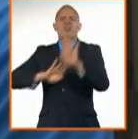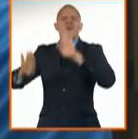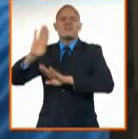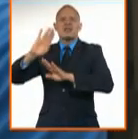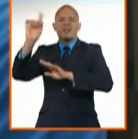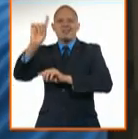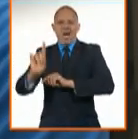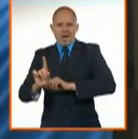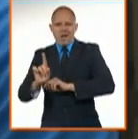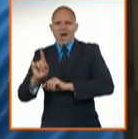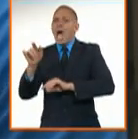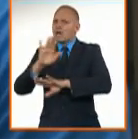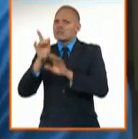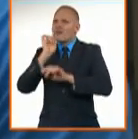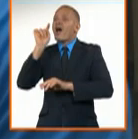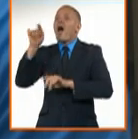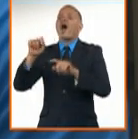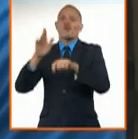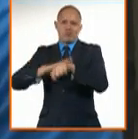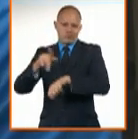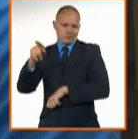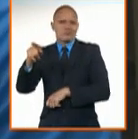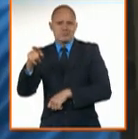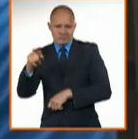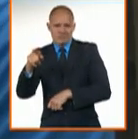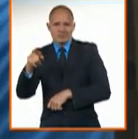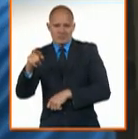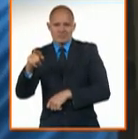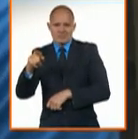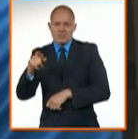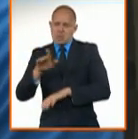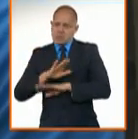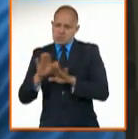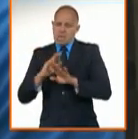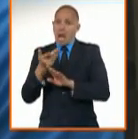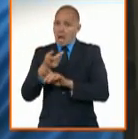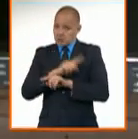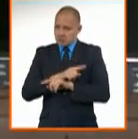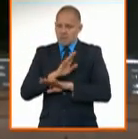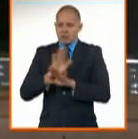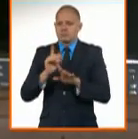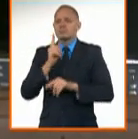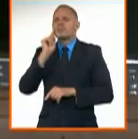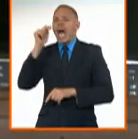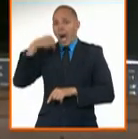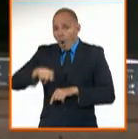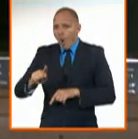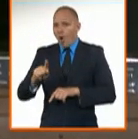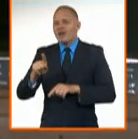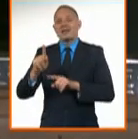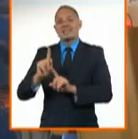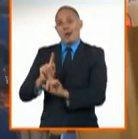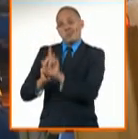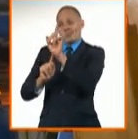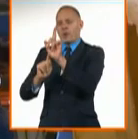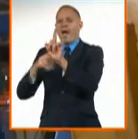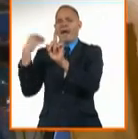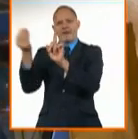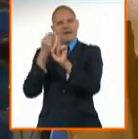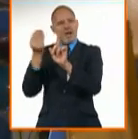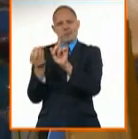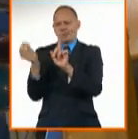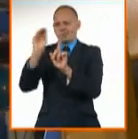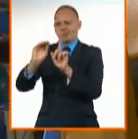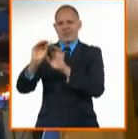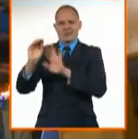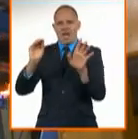220 mil volts y procede procedió a la sustitución de éste para rail al igual